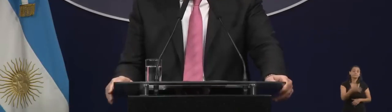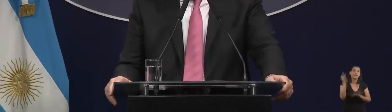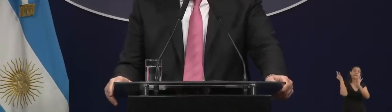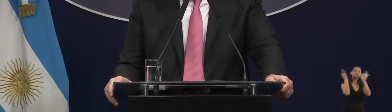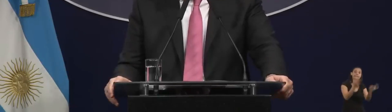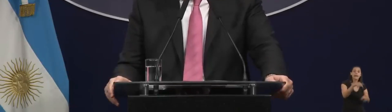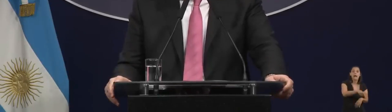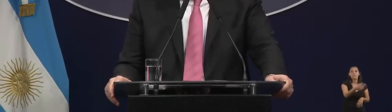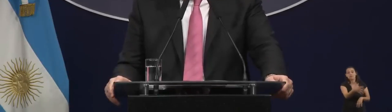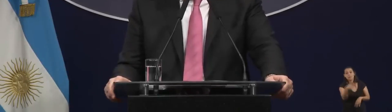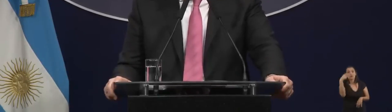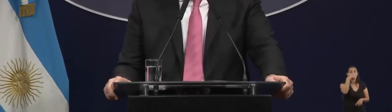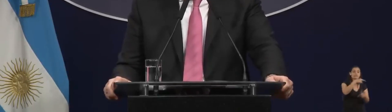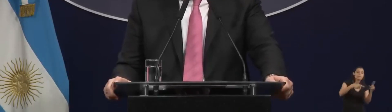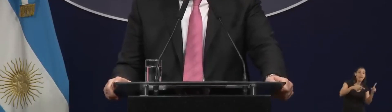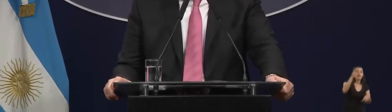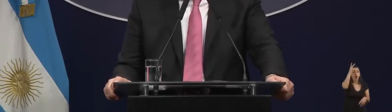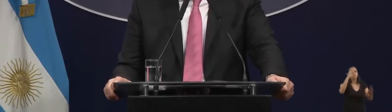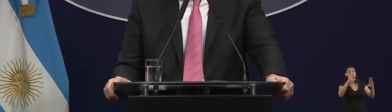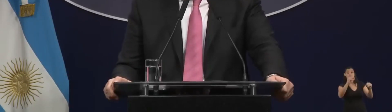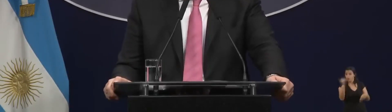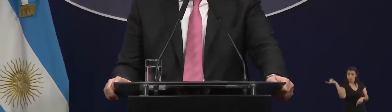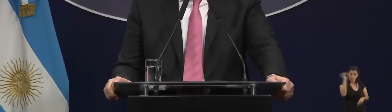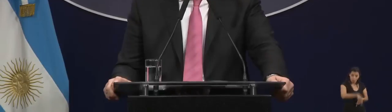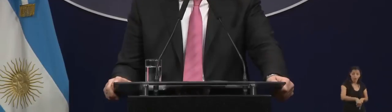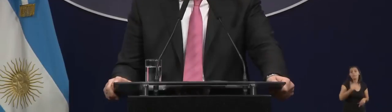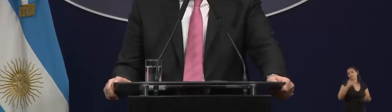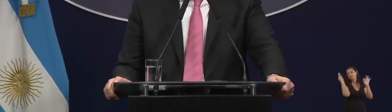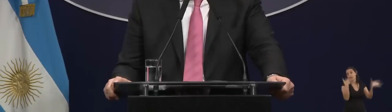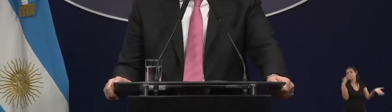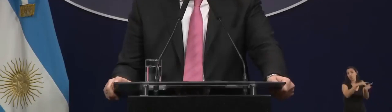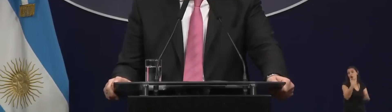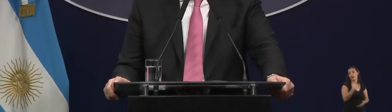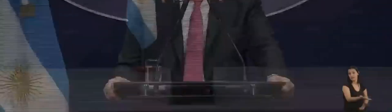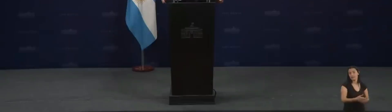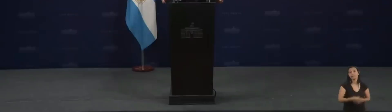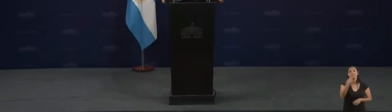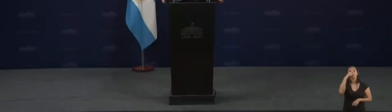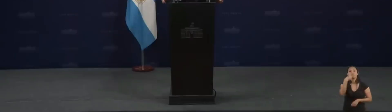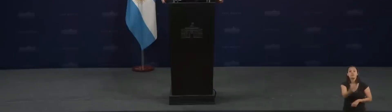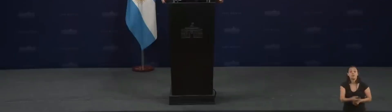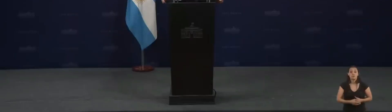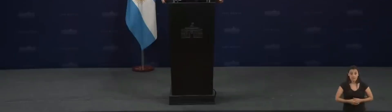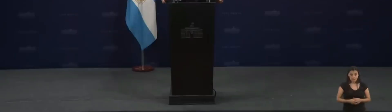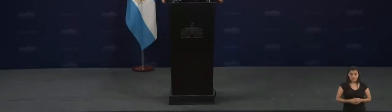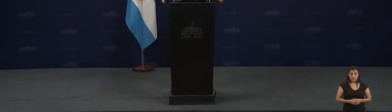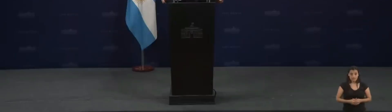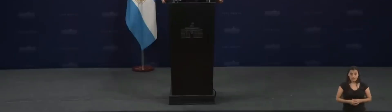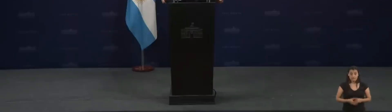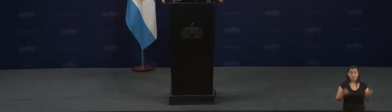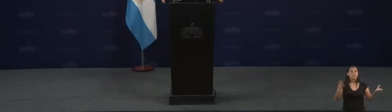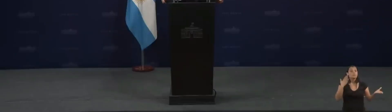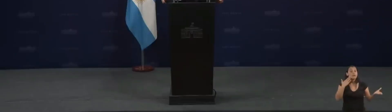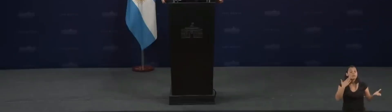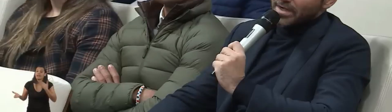las 19:30 20 horas de vuelta aquí a la al país última pregunta muy buenas